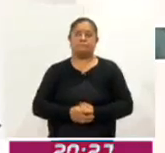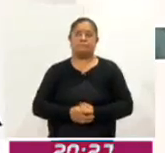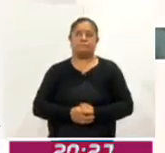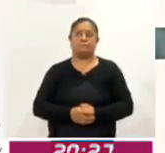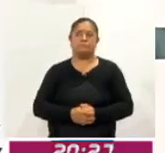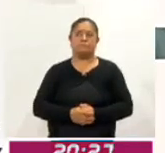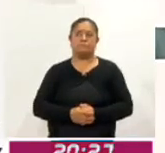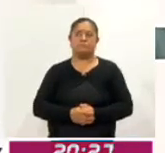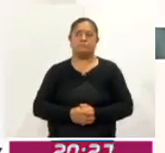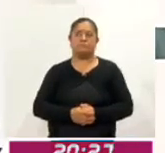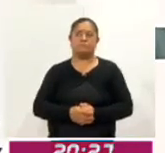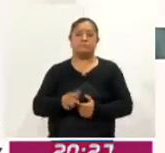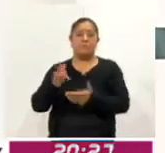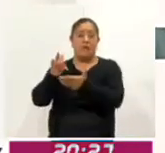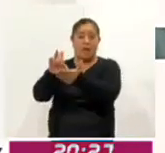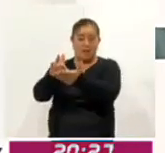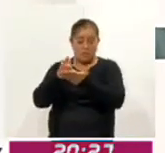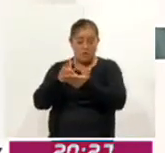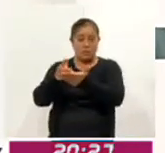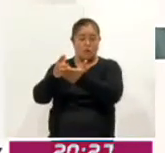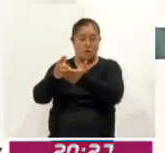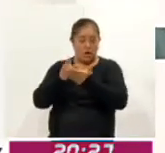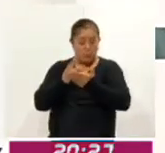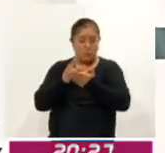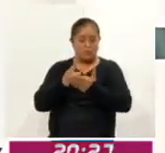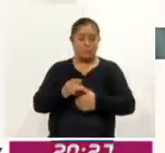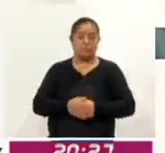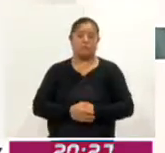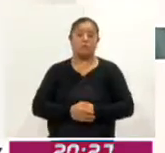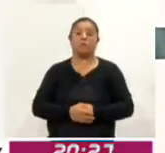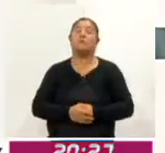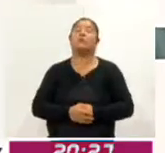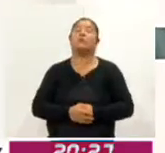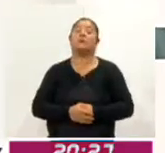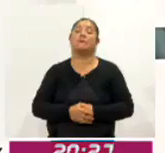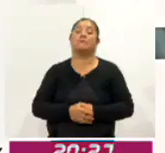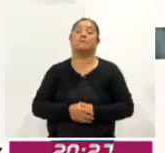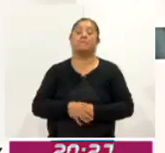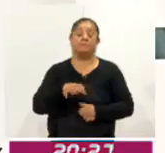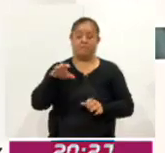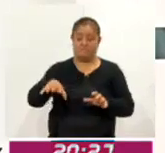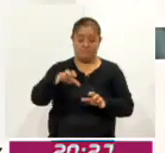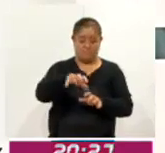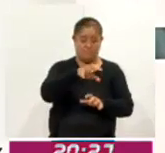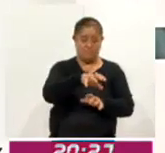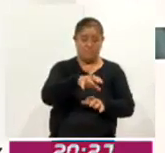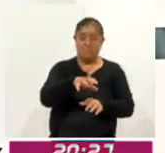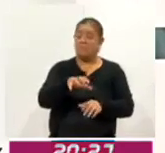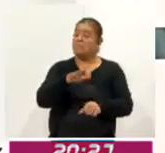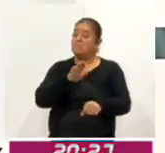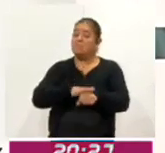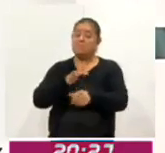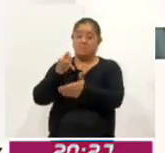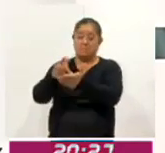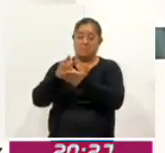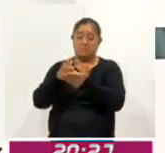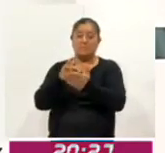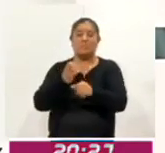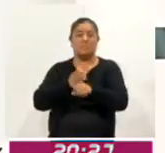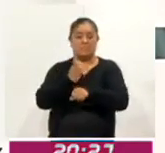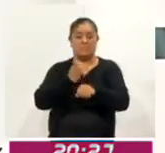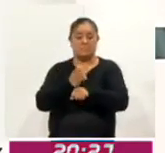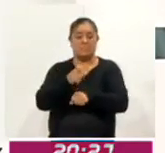los apoyos regionales, pero sobre todo estatales, se ha podido consolidar el